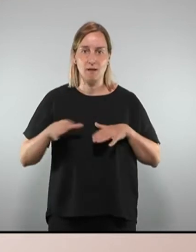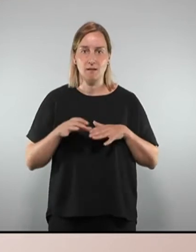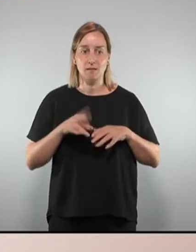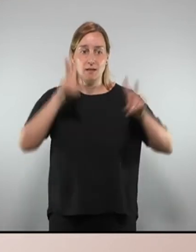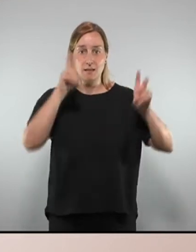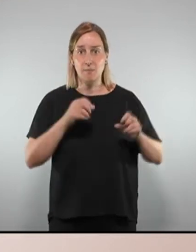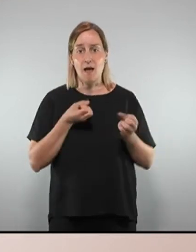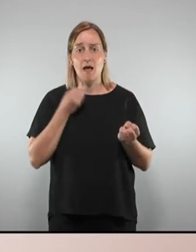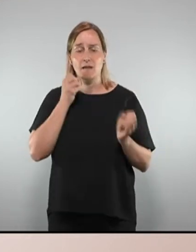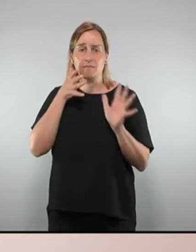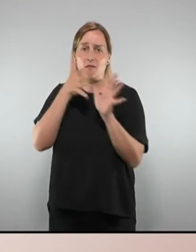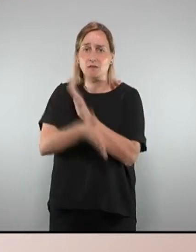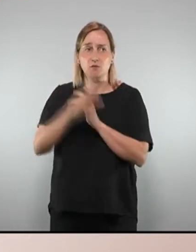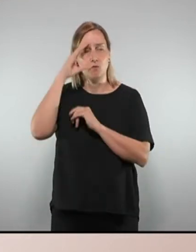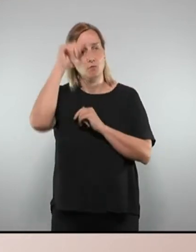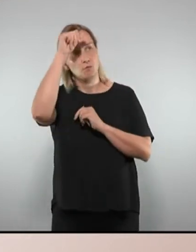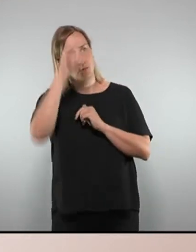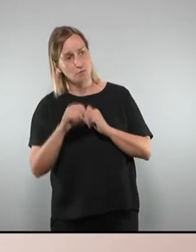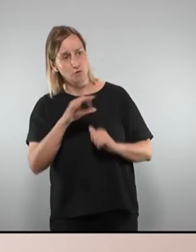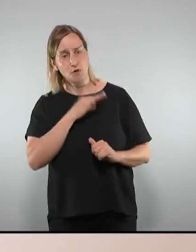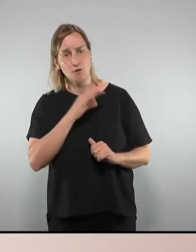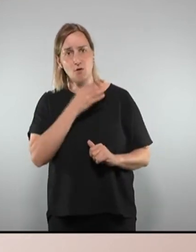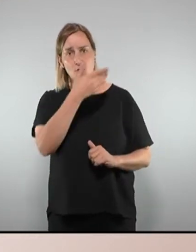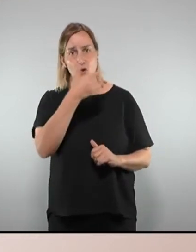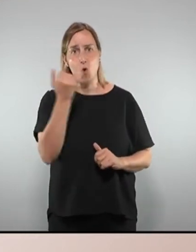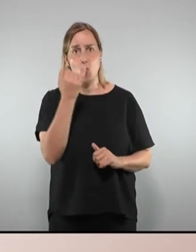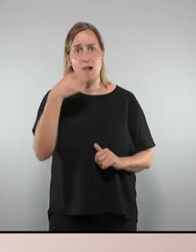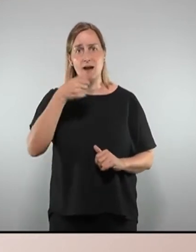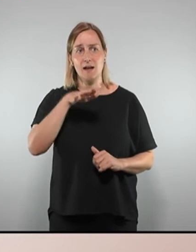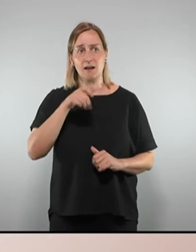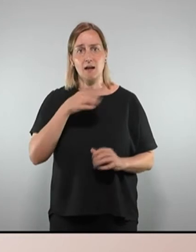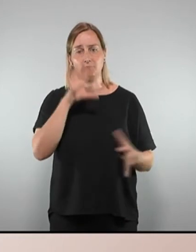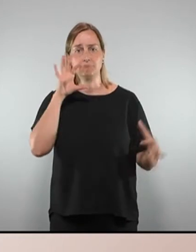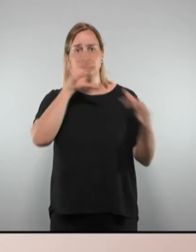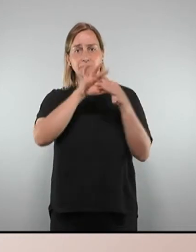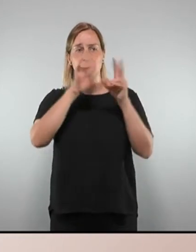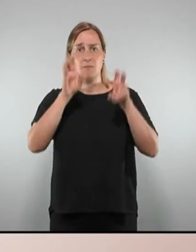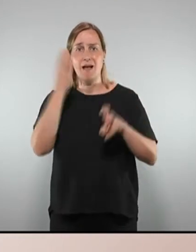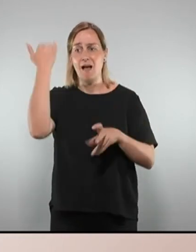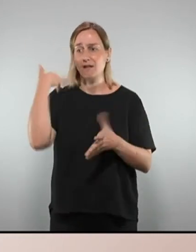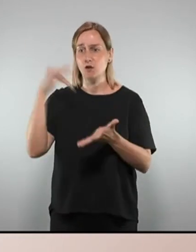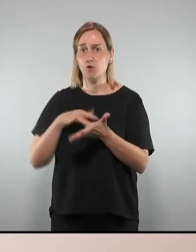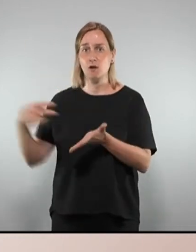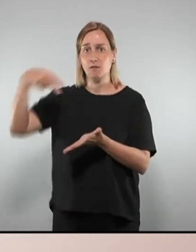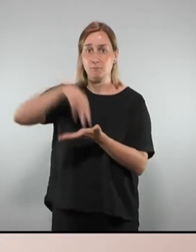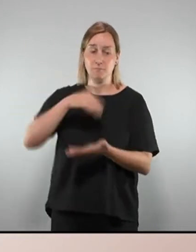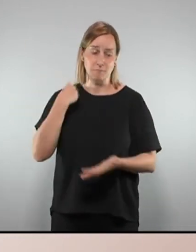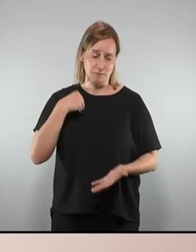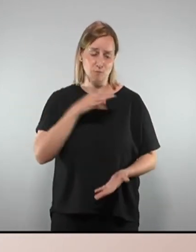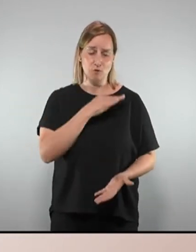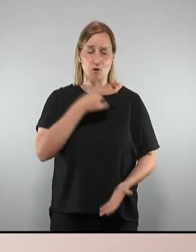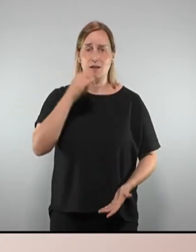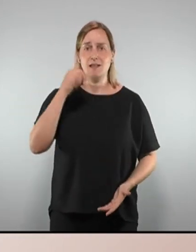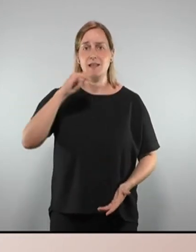al discurso que acabo de oír del señor garriga el señor juan garriga relacionándolo con el que hizo ayer también el señor ignacio garriga